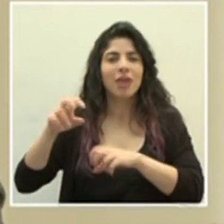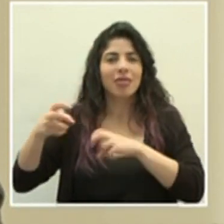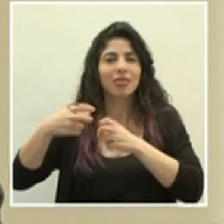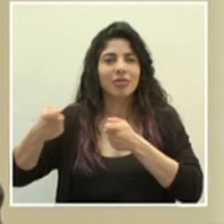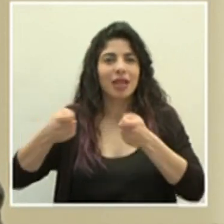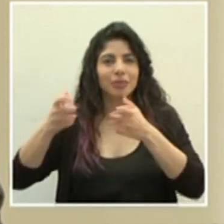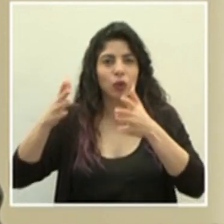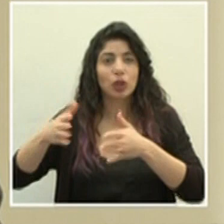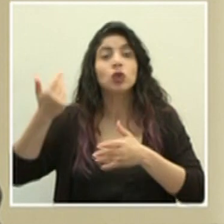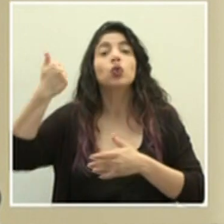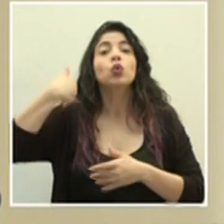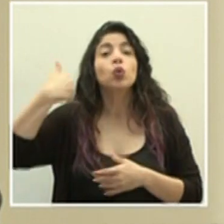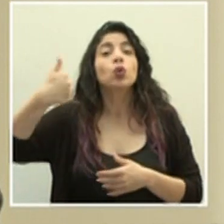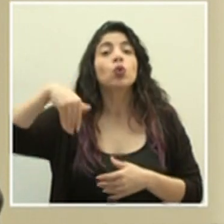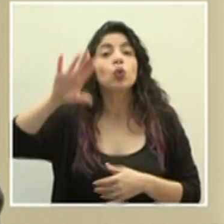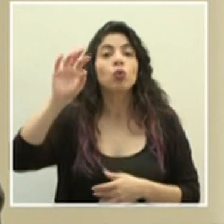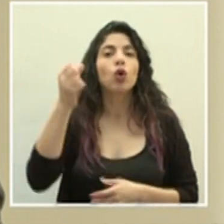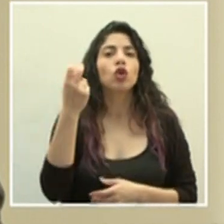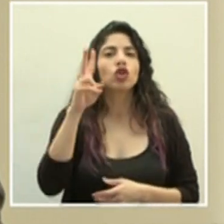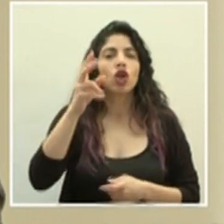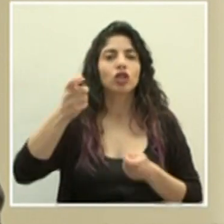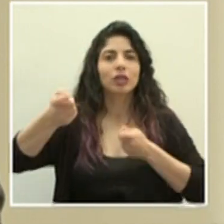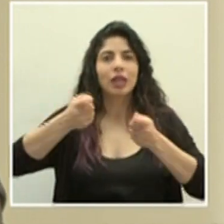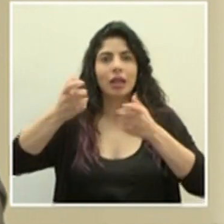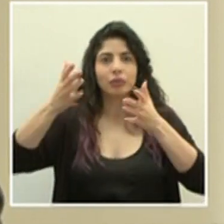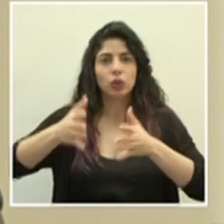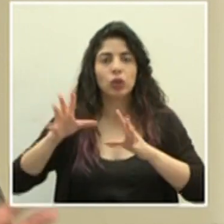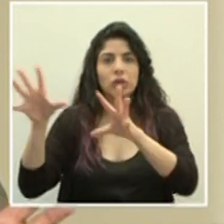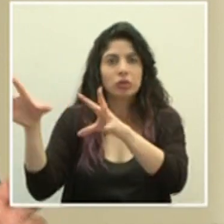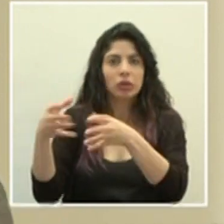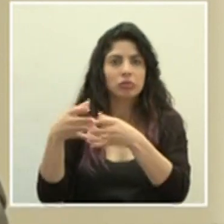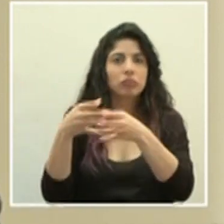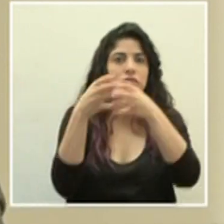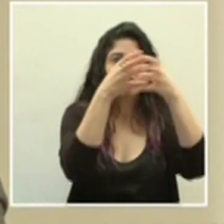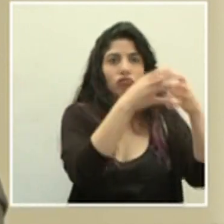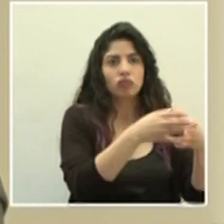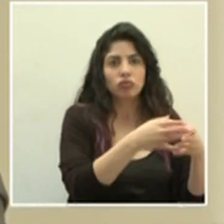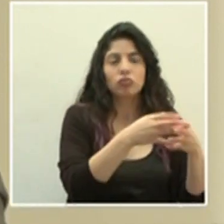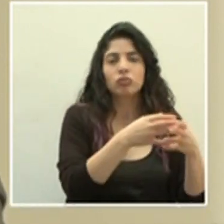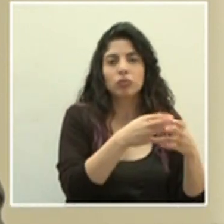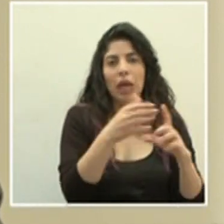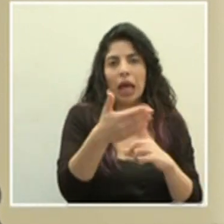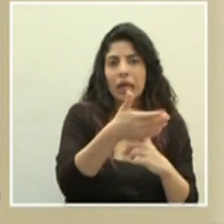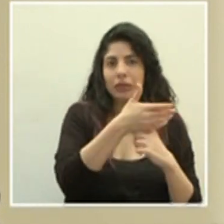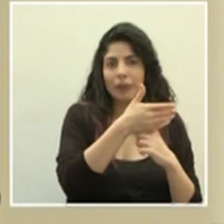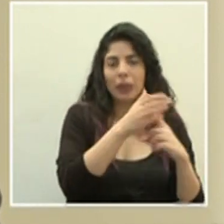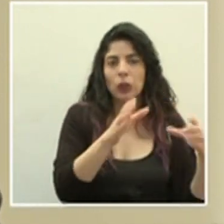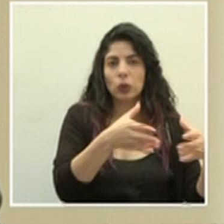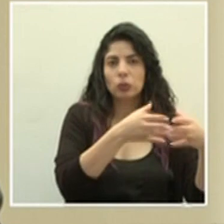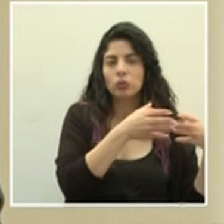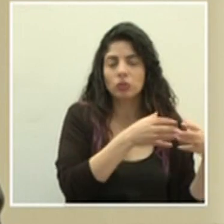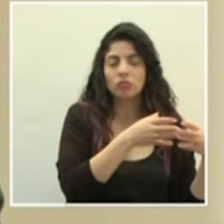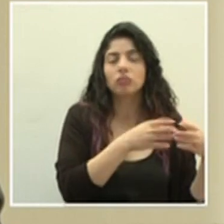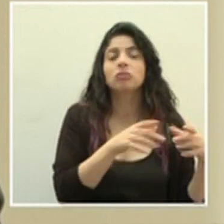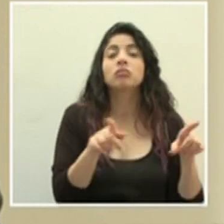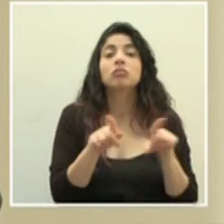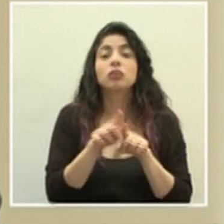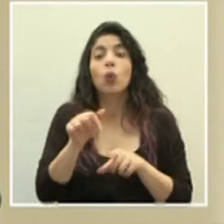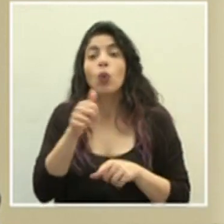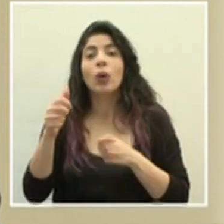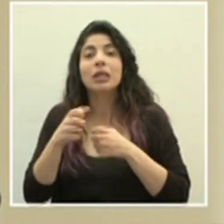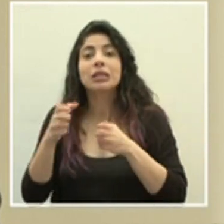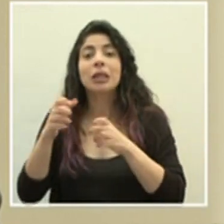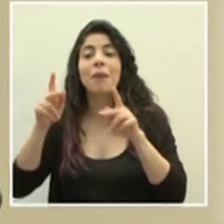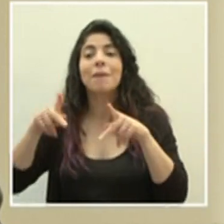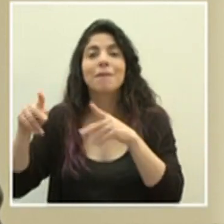12 transportistas desde ese momento que logramos aislar. También iniciamos una estrategia para población